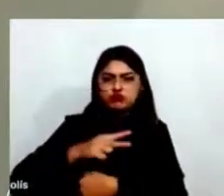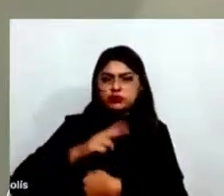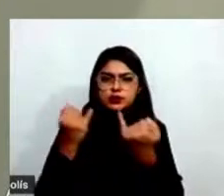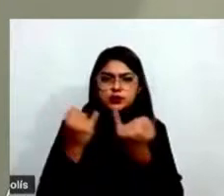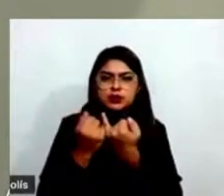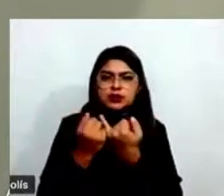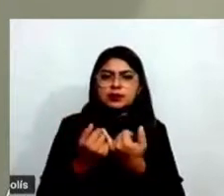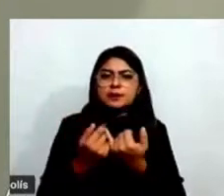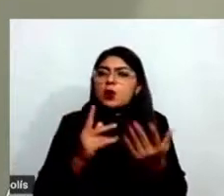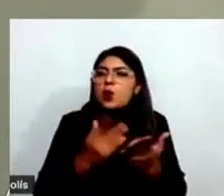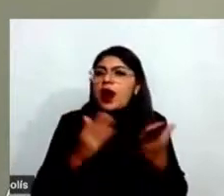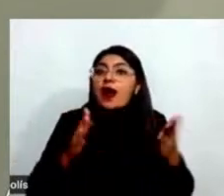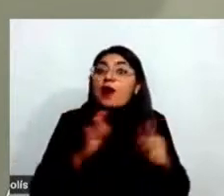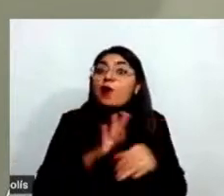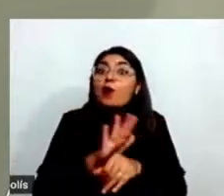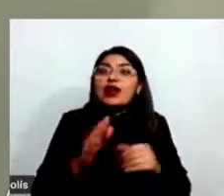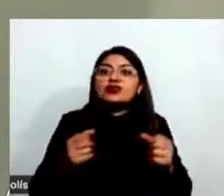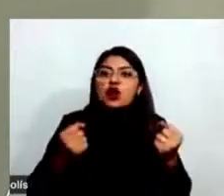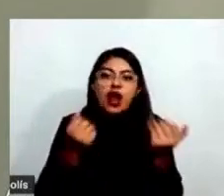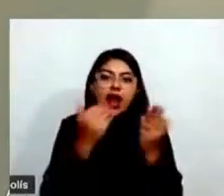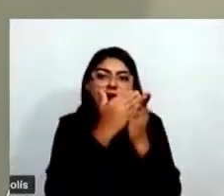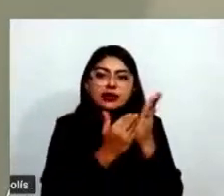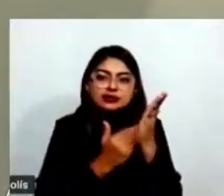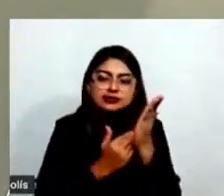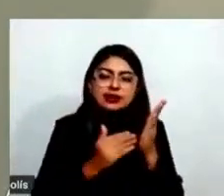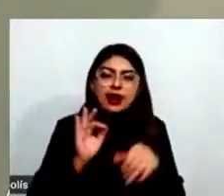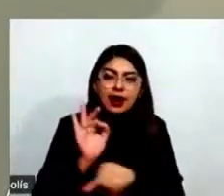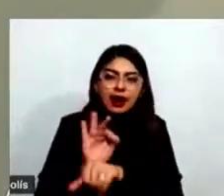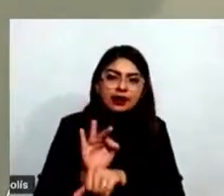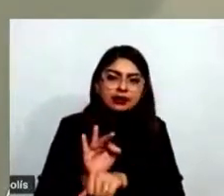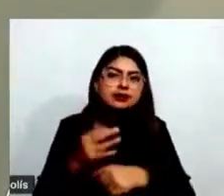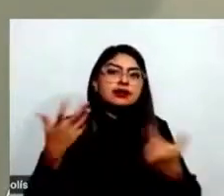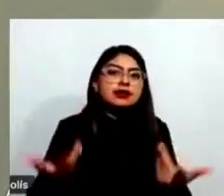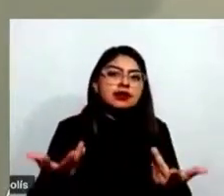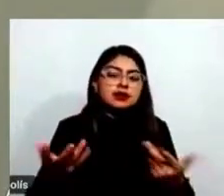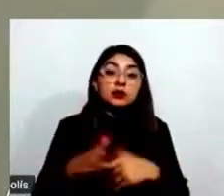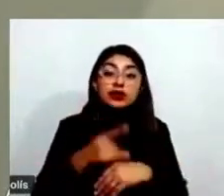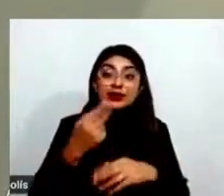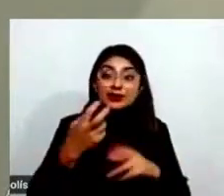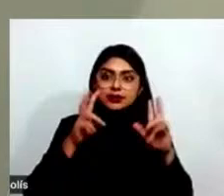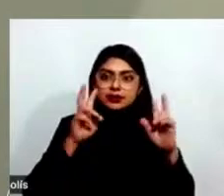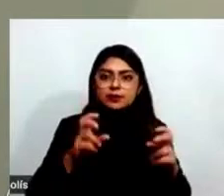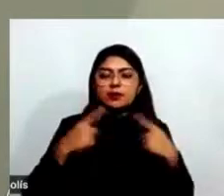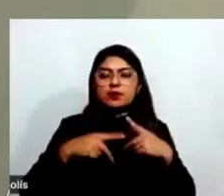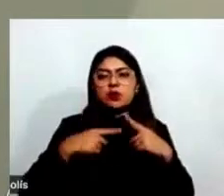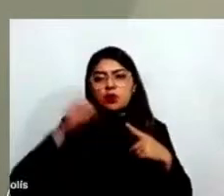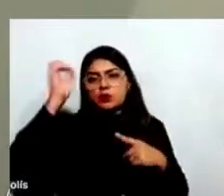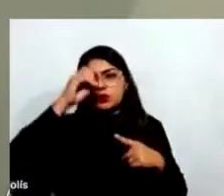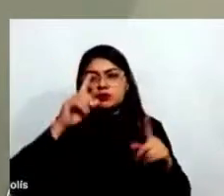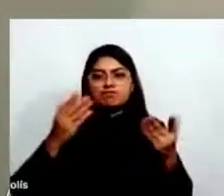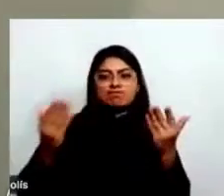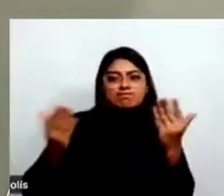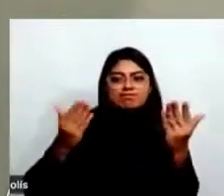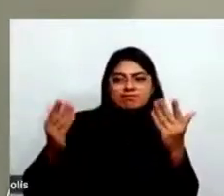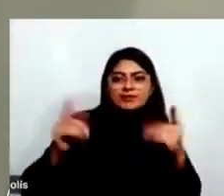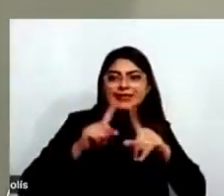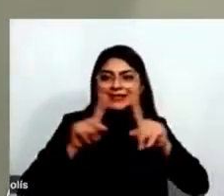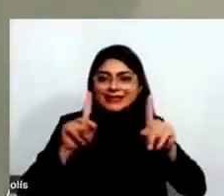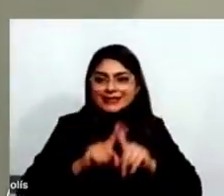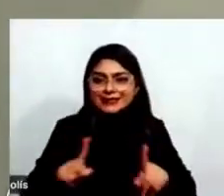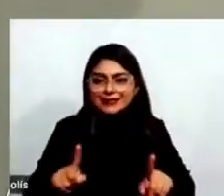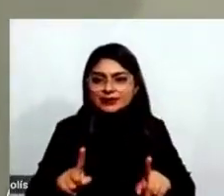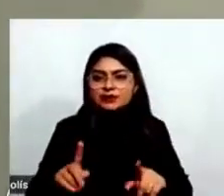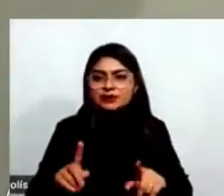pacífico. Porque, y eso también viene como es un tema que involucra todas estas